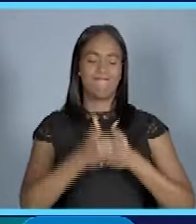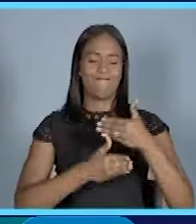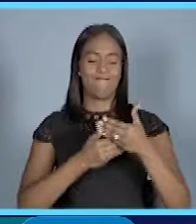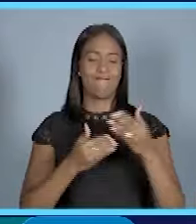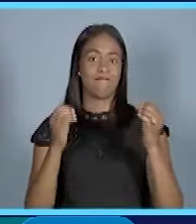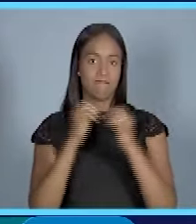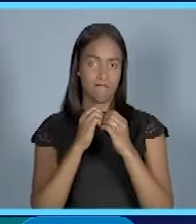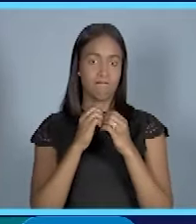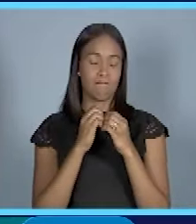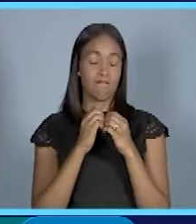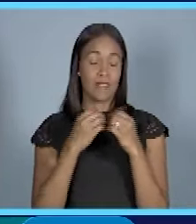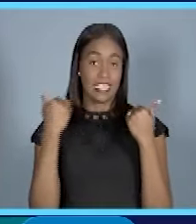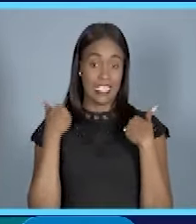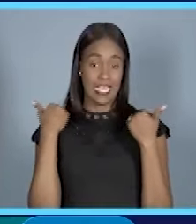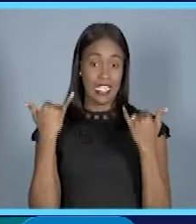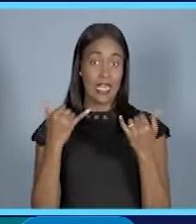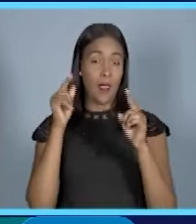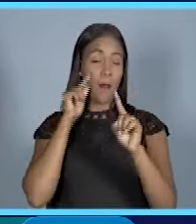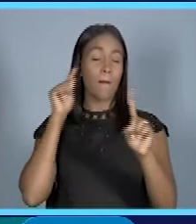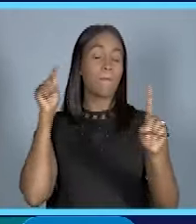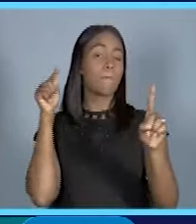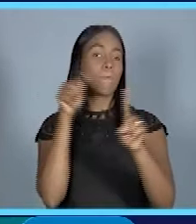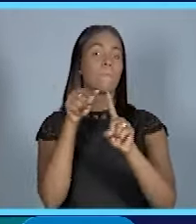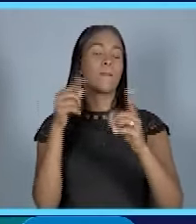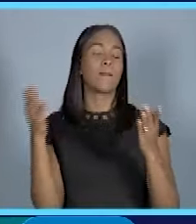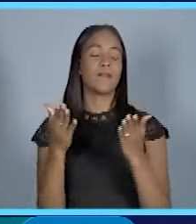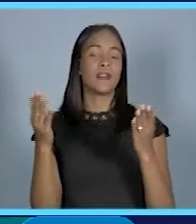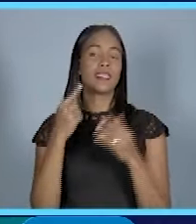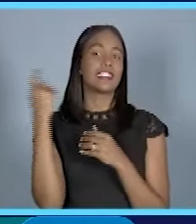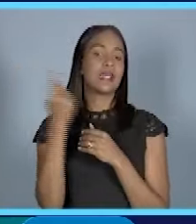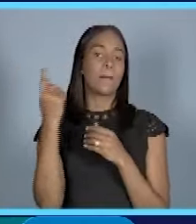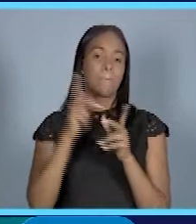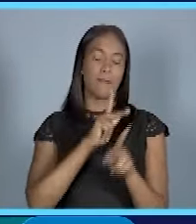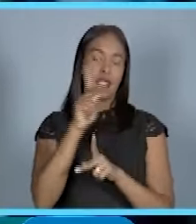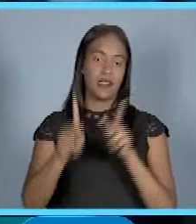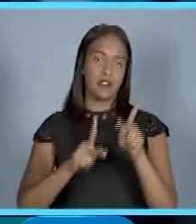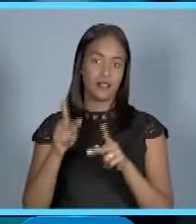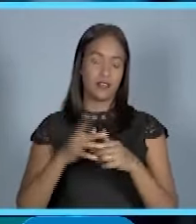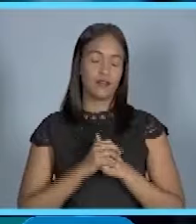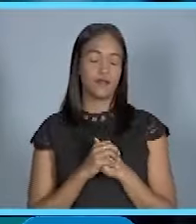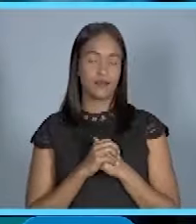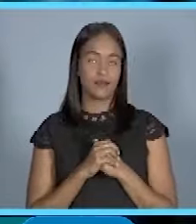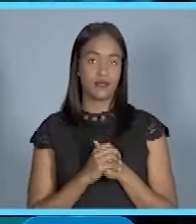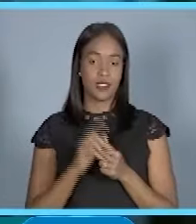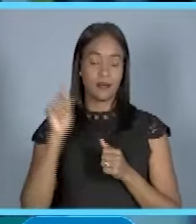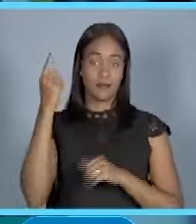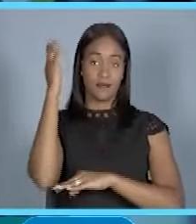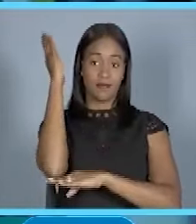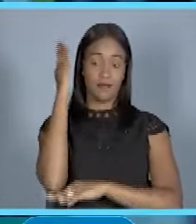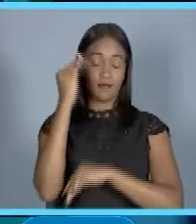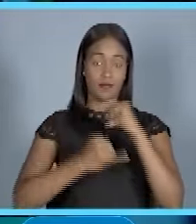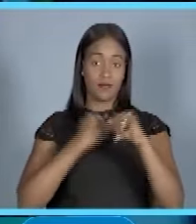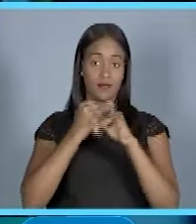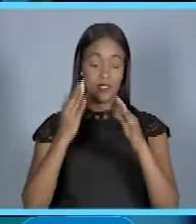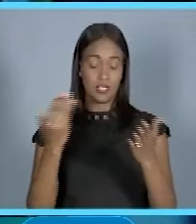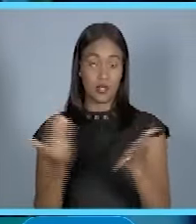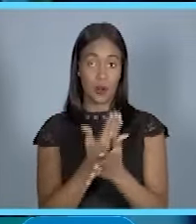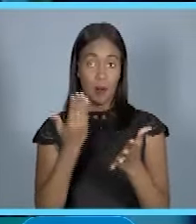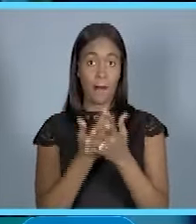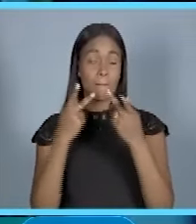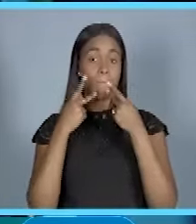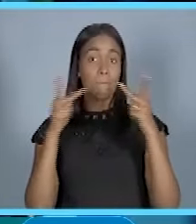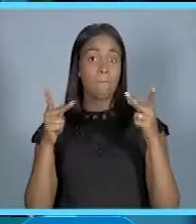más, teniendo como centro siempre al ciudadano. El primer foro internacional de innovación